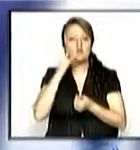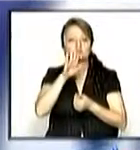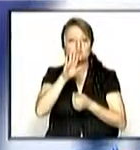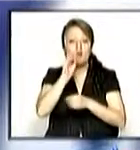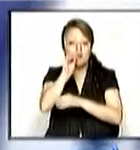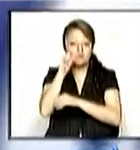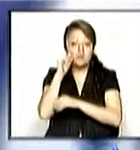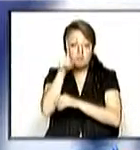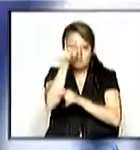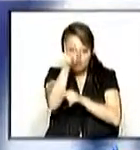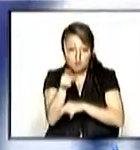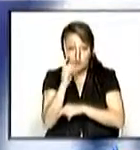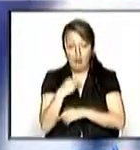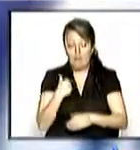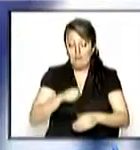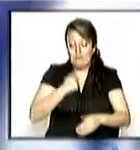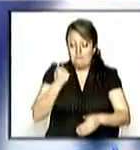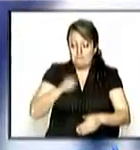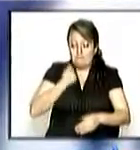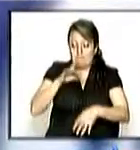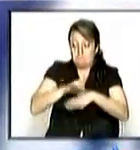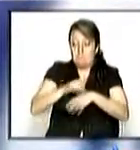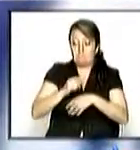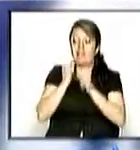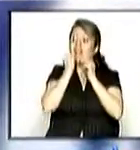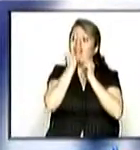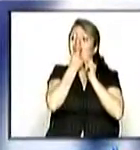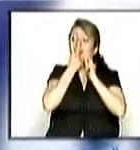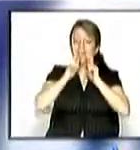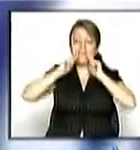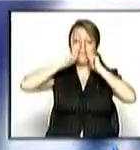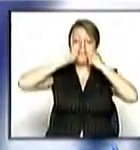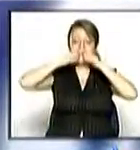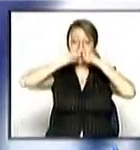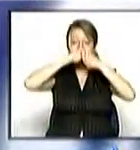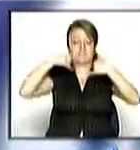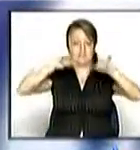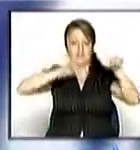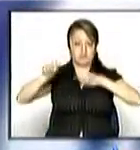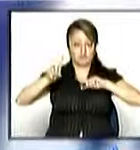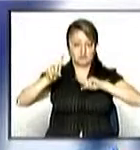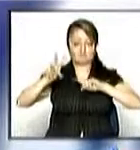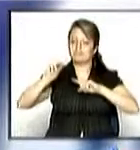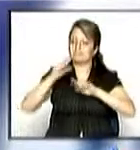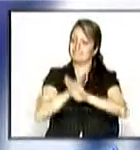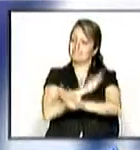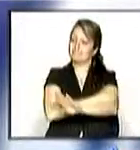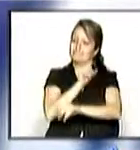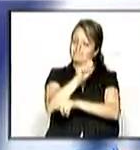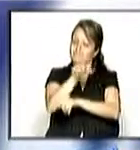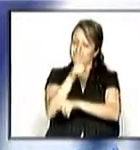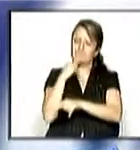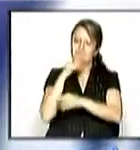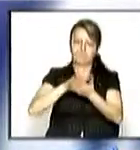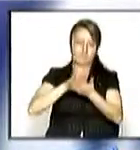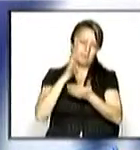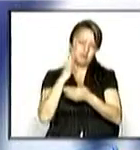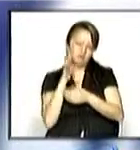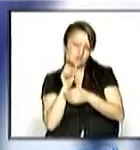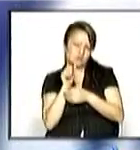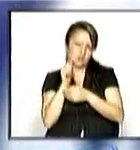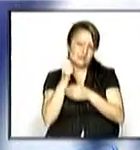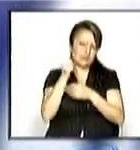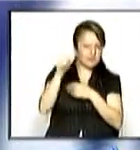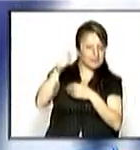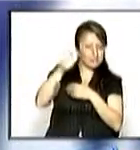colocar en la boca a cualquier persona. ¿Por qué? Porque hay más o menos una gama de 10 o 12 aleaciones